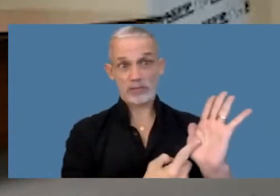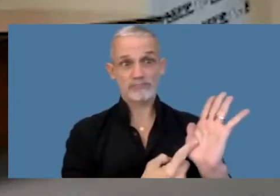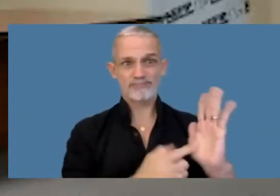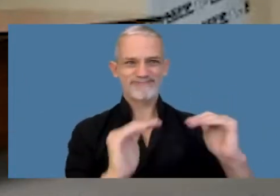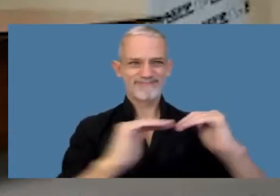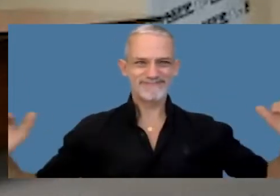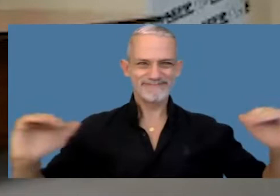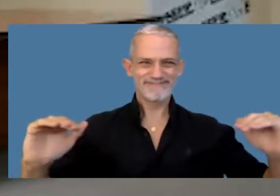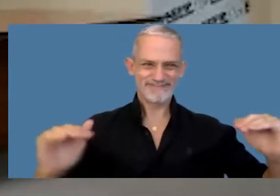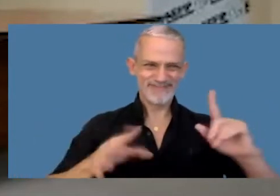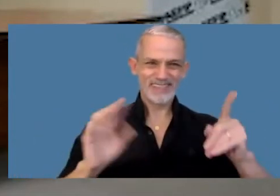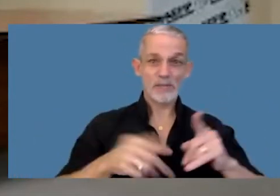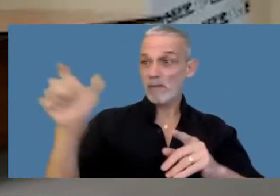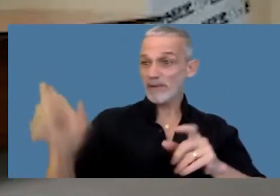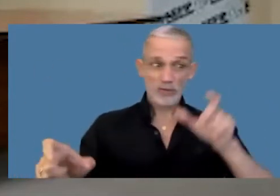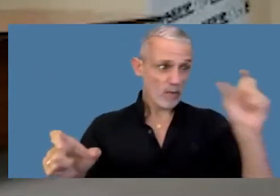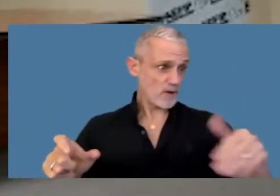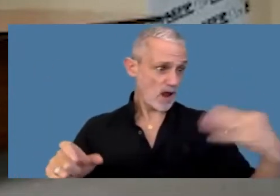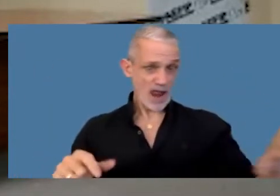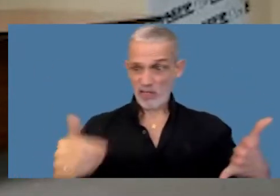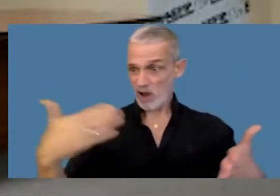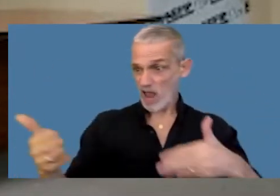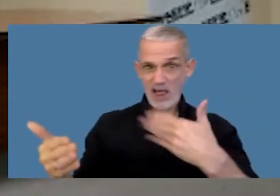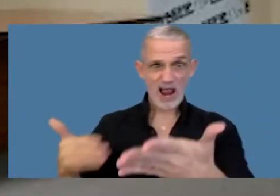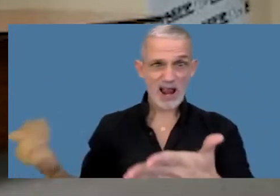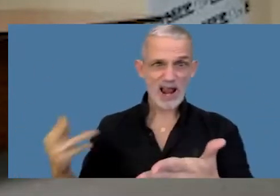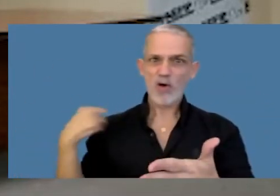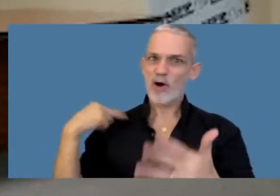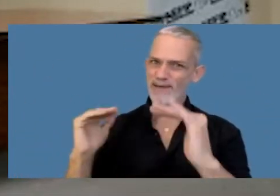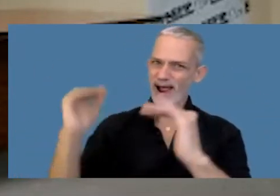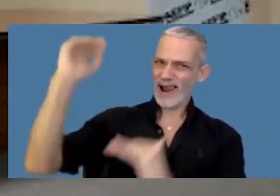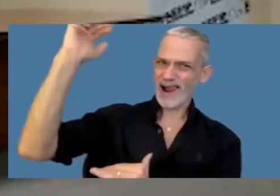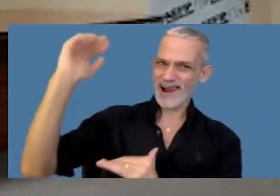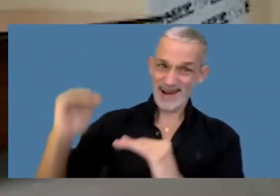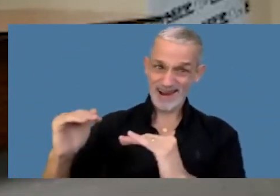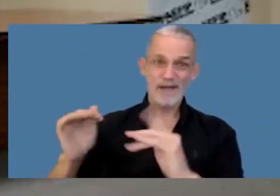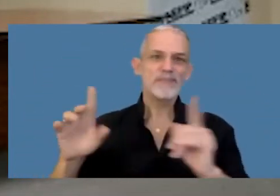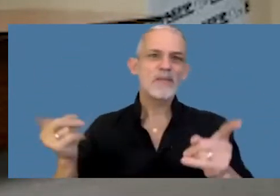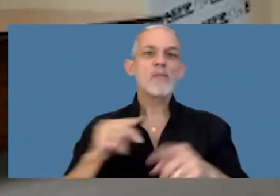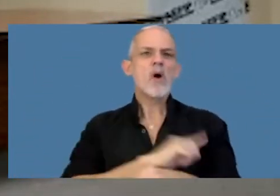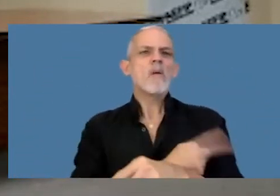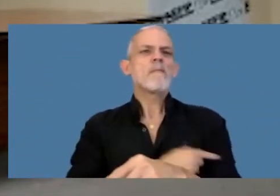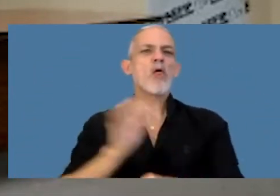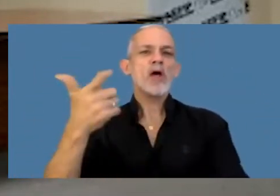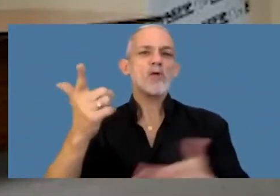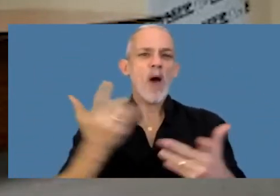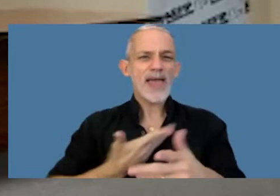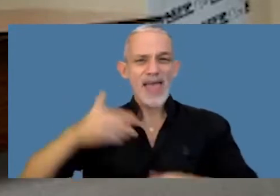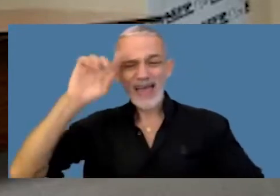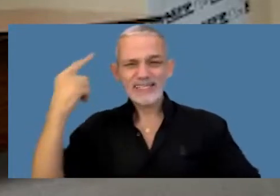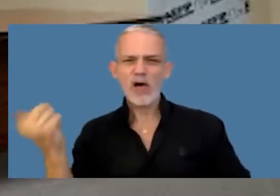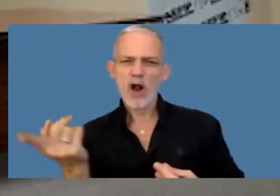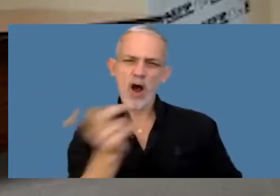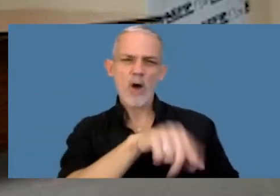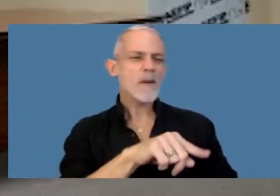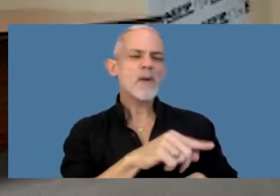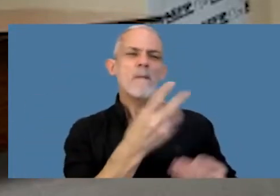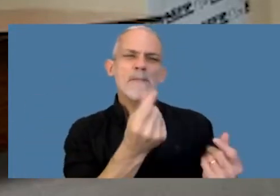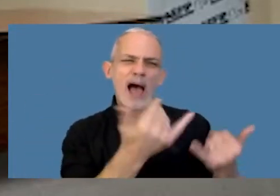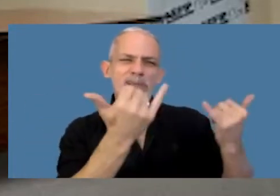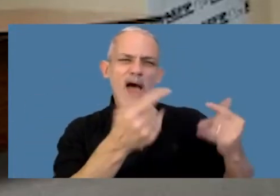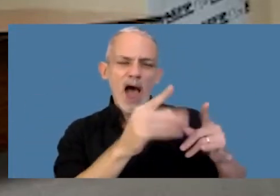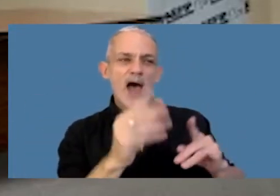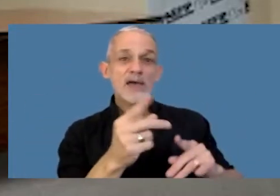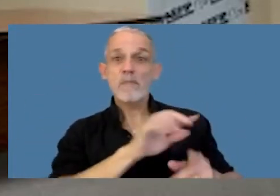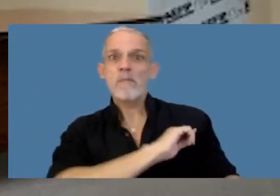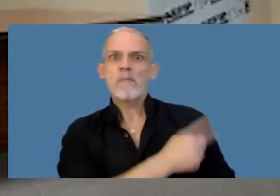horizontalmente hacia quien tengo al lado, o a quien también está arriba, pero que no tiene el poder político del Estado, sino que tiene el poder económico o el poder